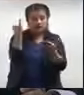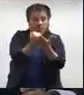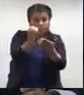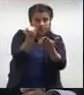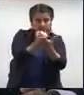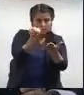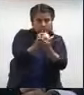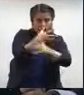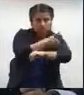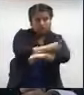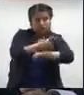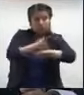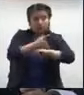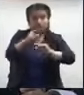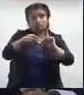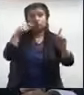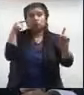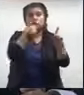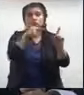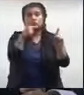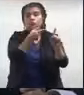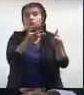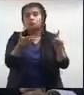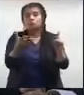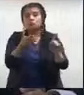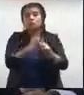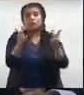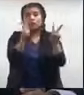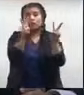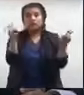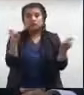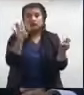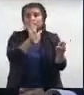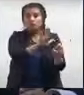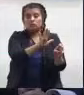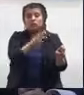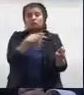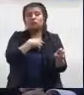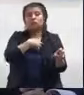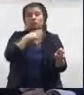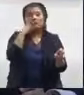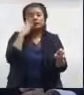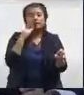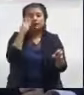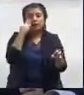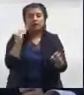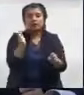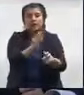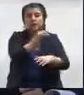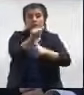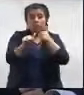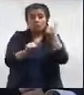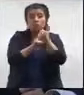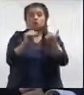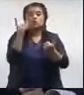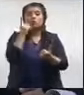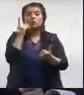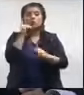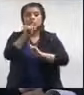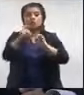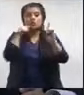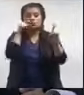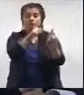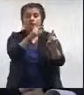criminal contra los delitos relacionados en el ámbito de su competencia. Subdirección de Investigación